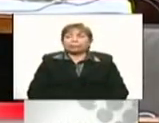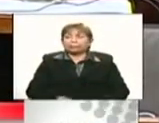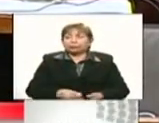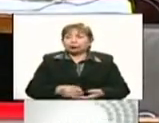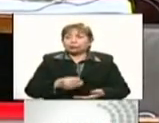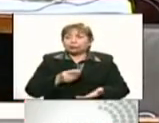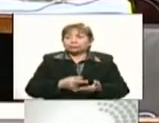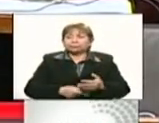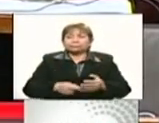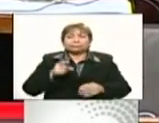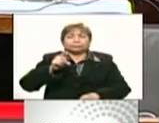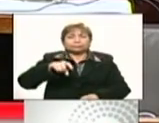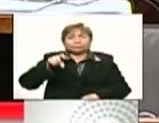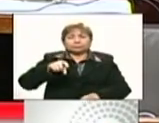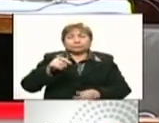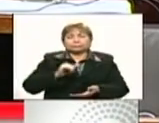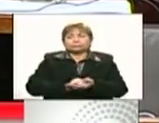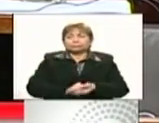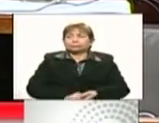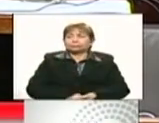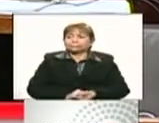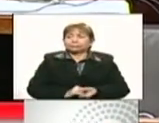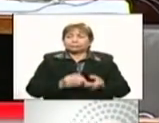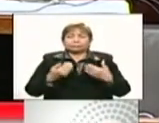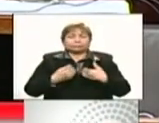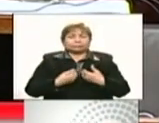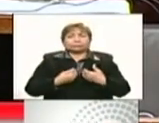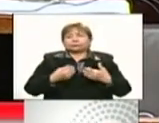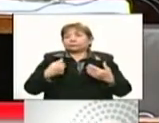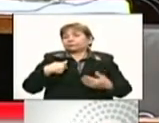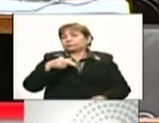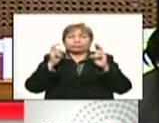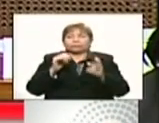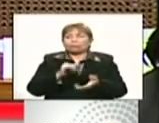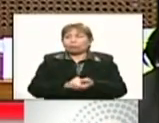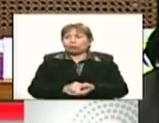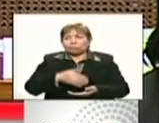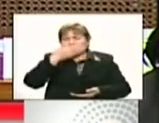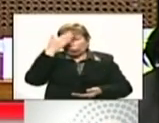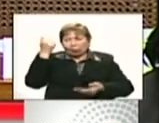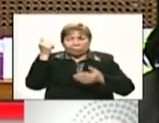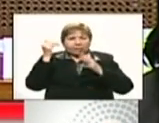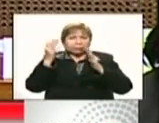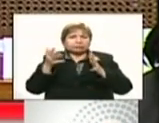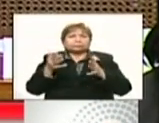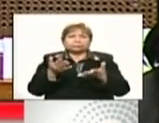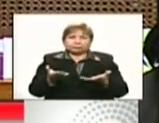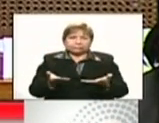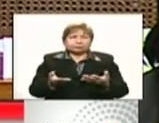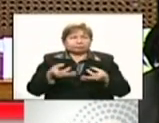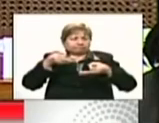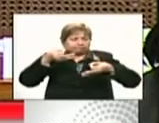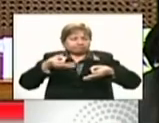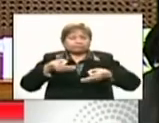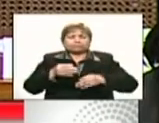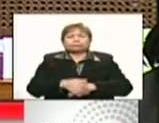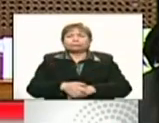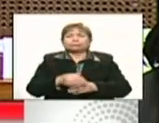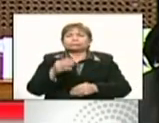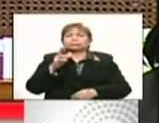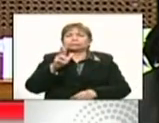¿Y qué estaría cayendo, digamos? Vamos a ver el universo en la posibilidad de que se recolecta en la firma del referéndum. Y